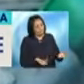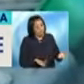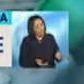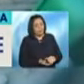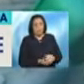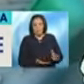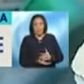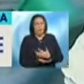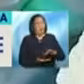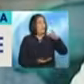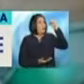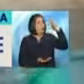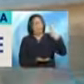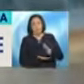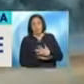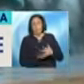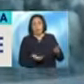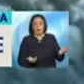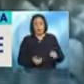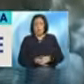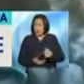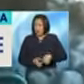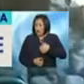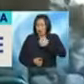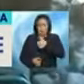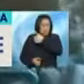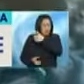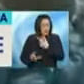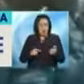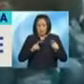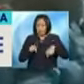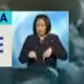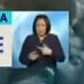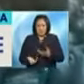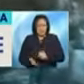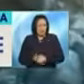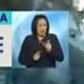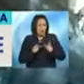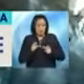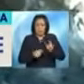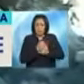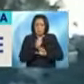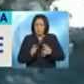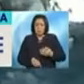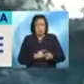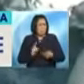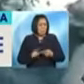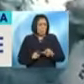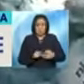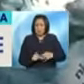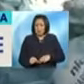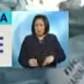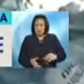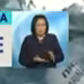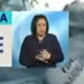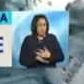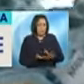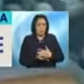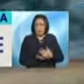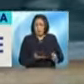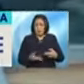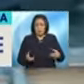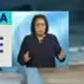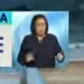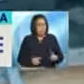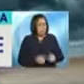no tengo ni luz siquiera, mire usted. Pero vienen autoridades, ¿no? Hemos visto que están hay personal de Defensa Civil, del Ministerio, pero lo que no hay son las herramientas.